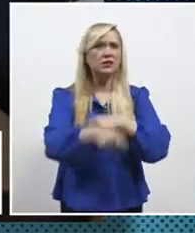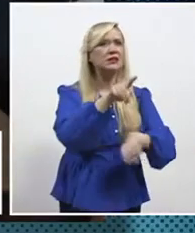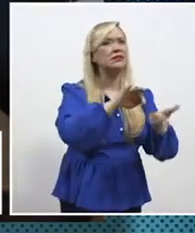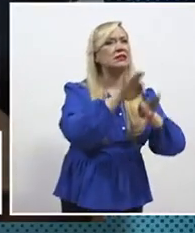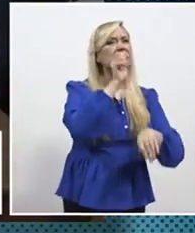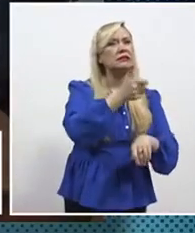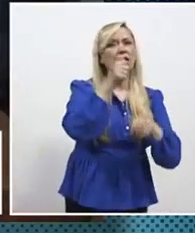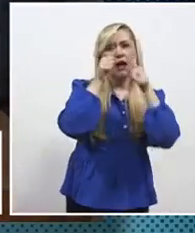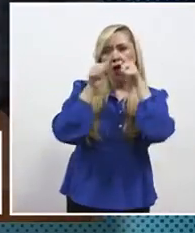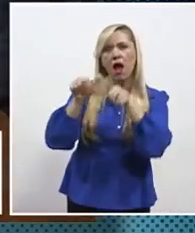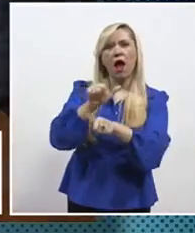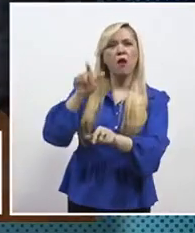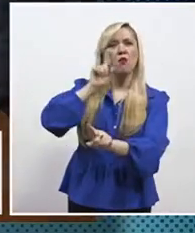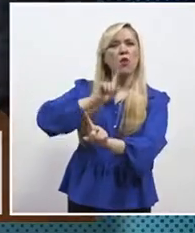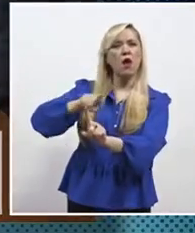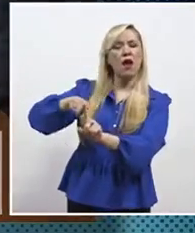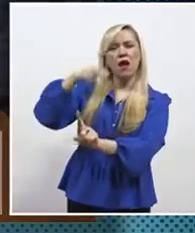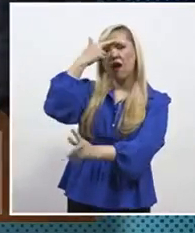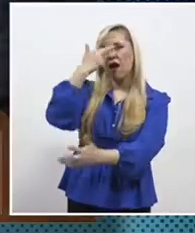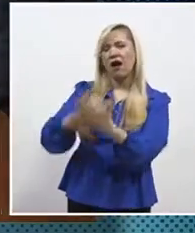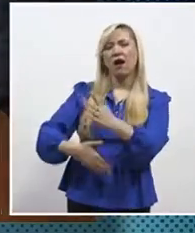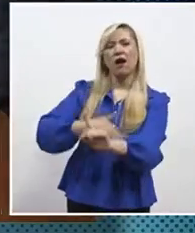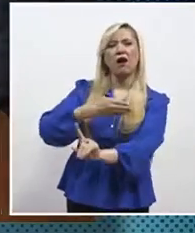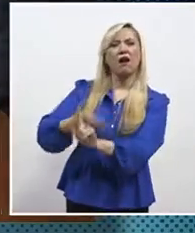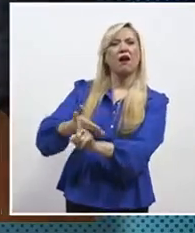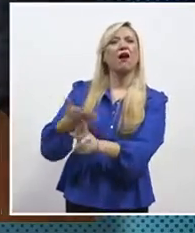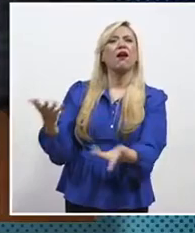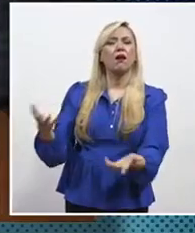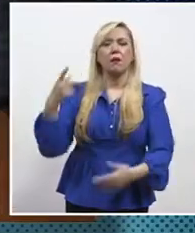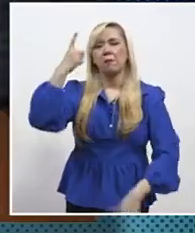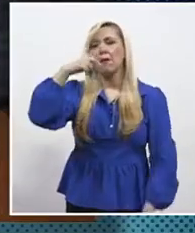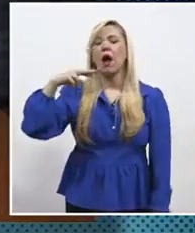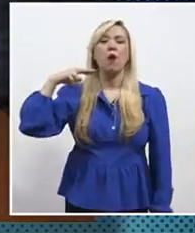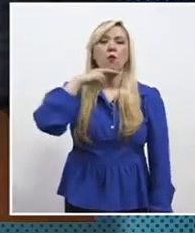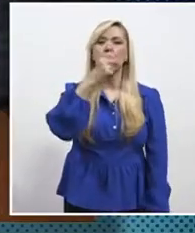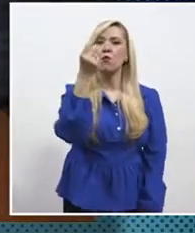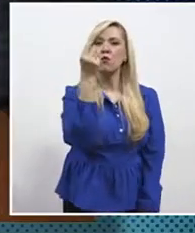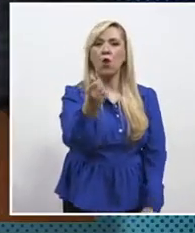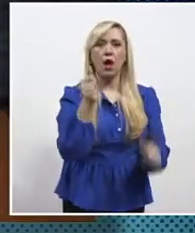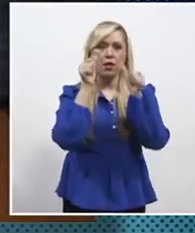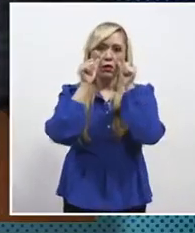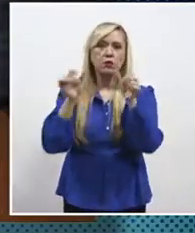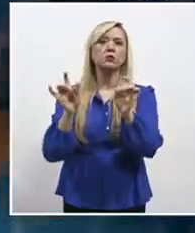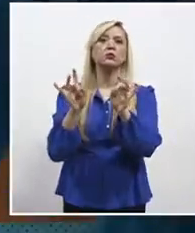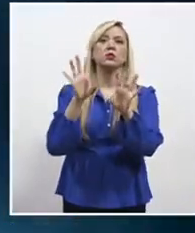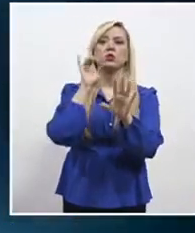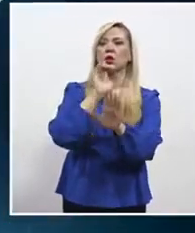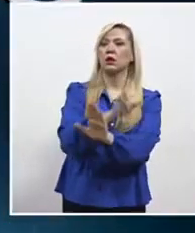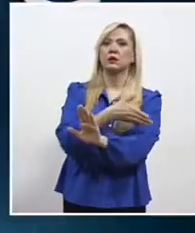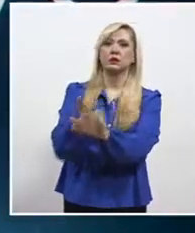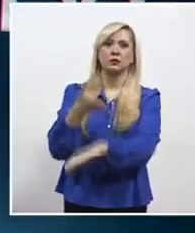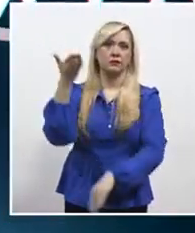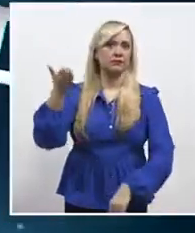contra las mujeres, con el fin de garantizar una justicia pronta y expedita a las víctimas.